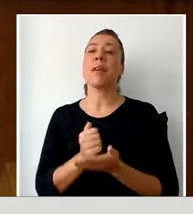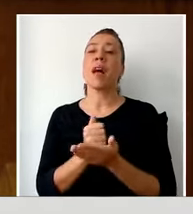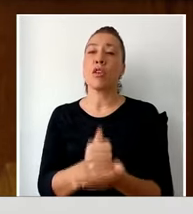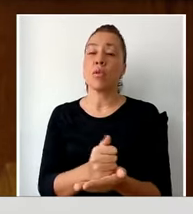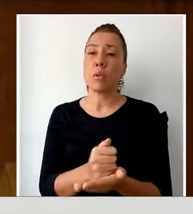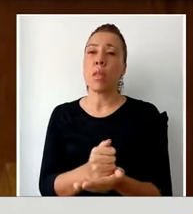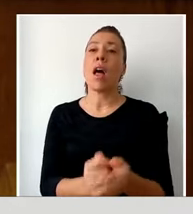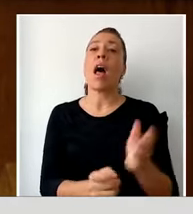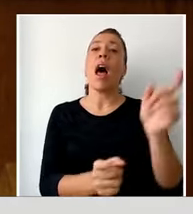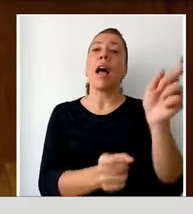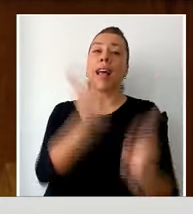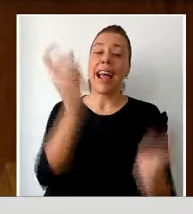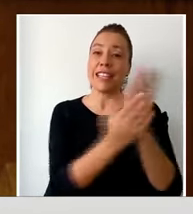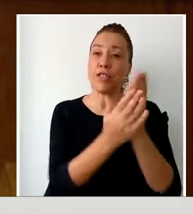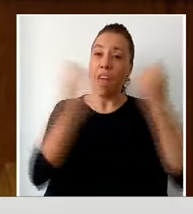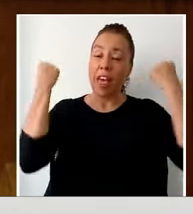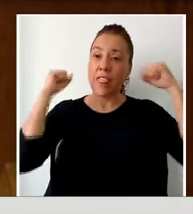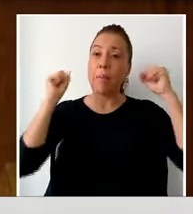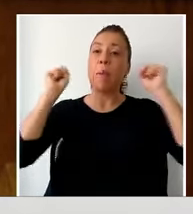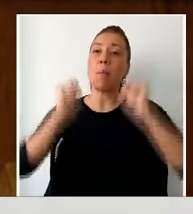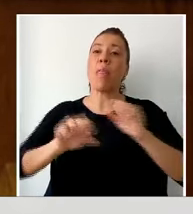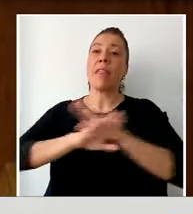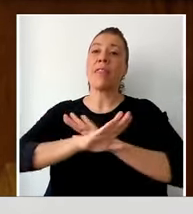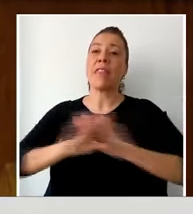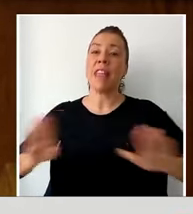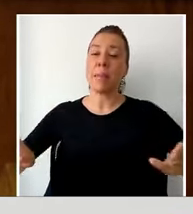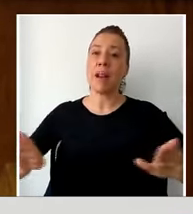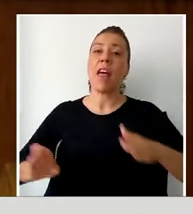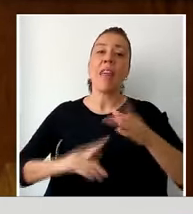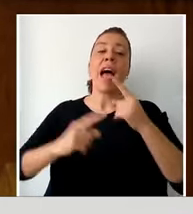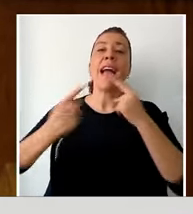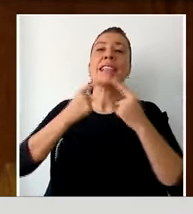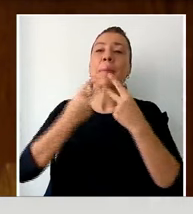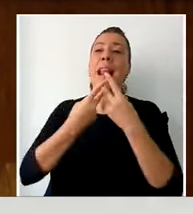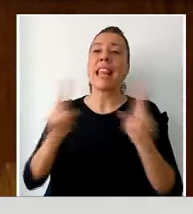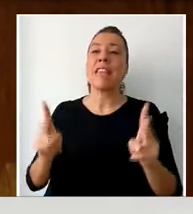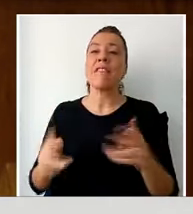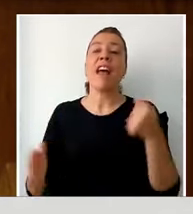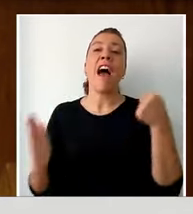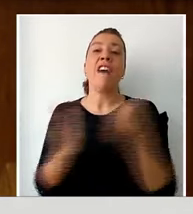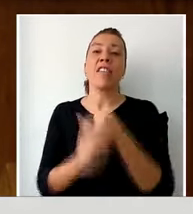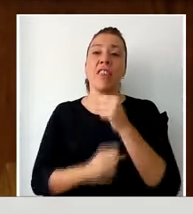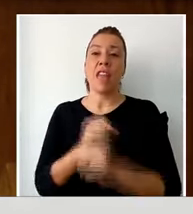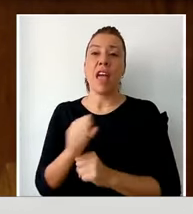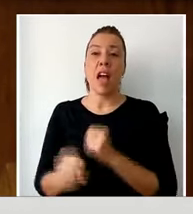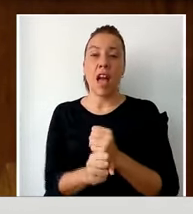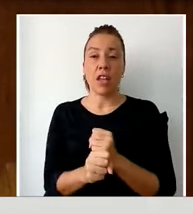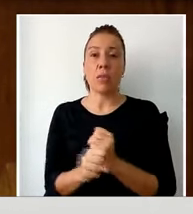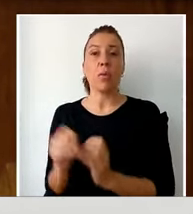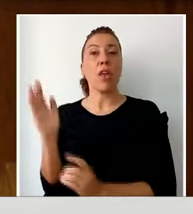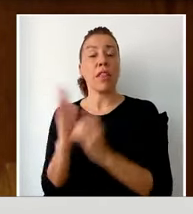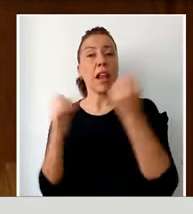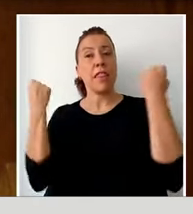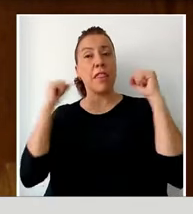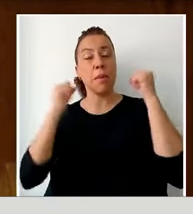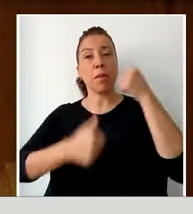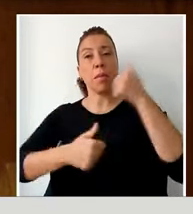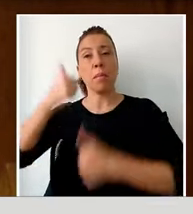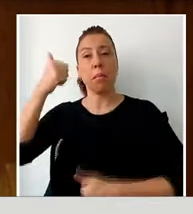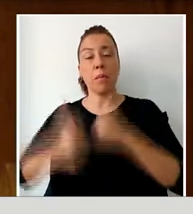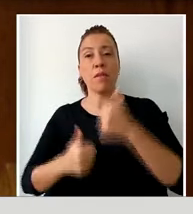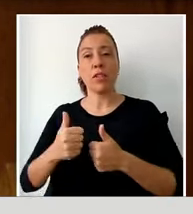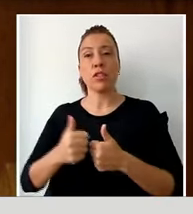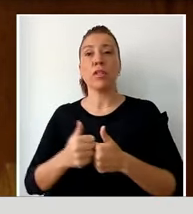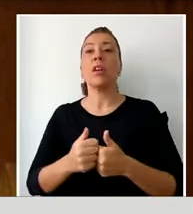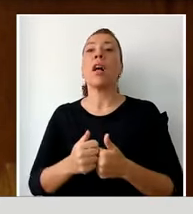deportistas terminen rindiendo exámenes libres cada fin de año Pues el desarrollo del deporte profesional los lleva en algunos casos